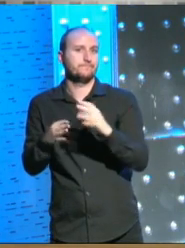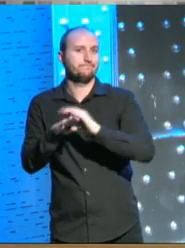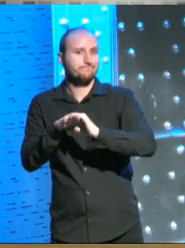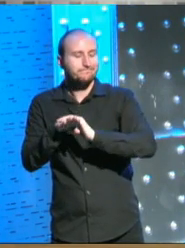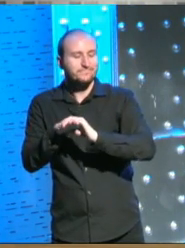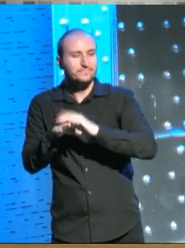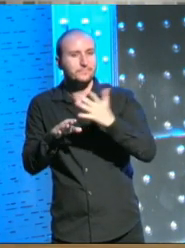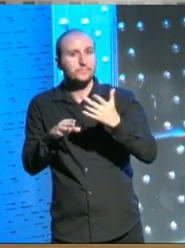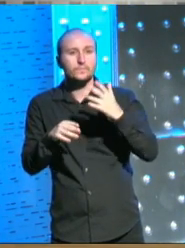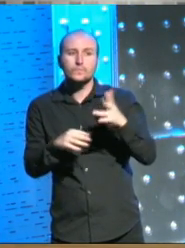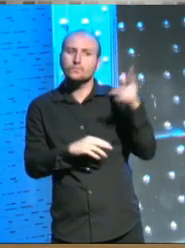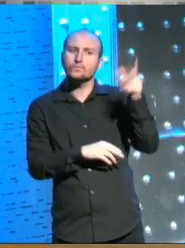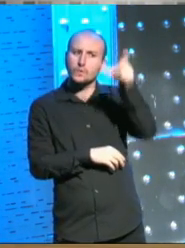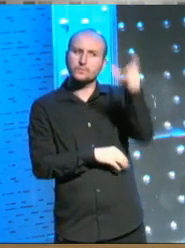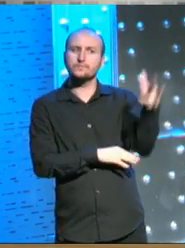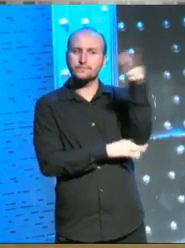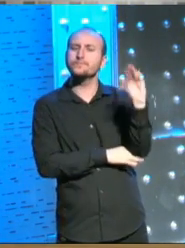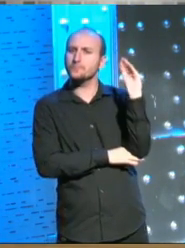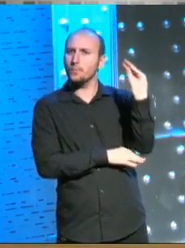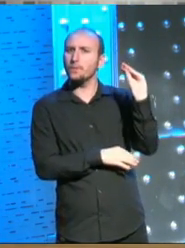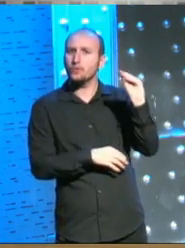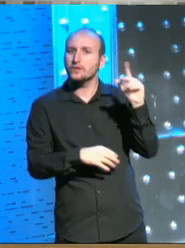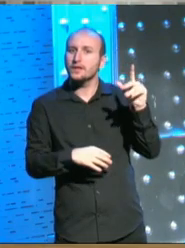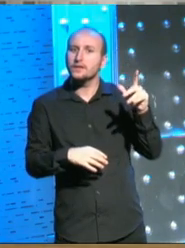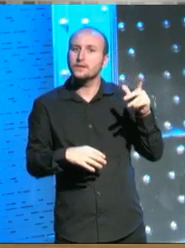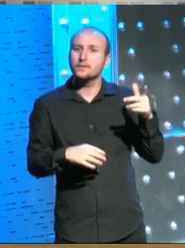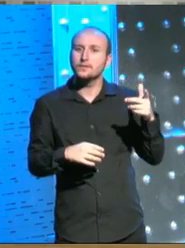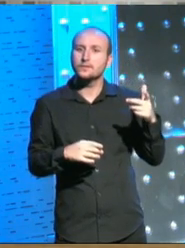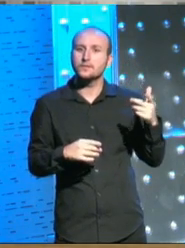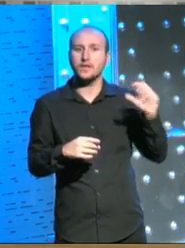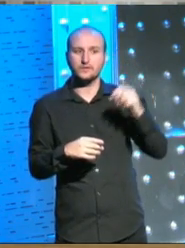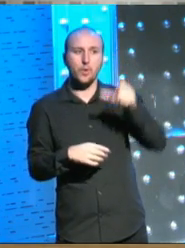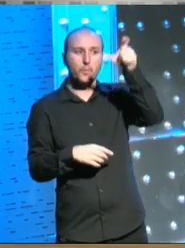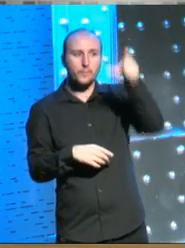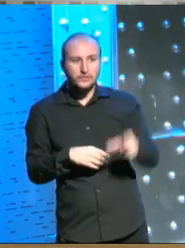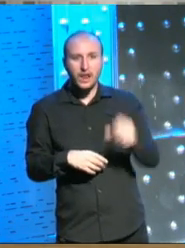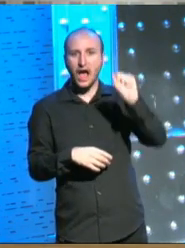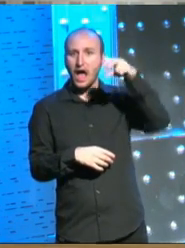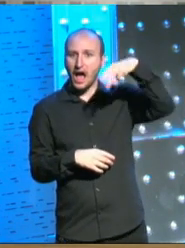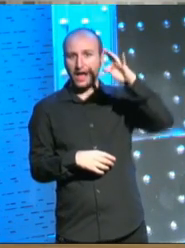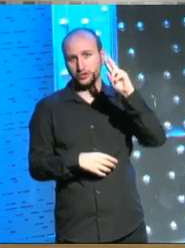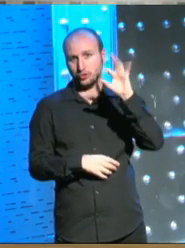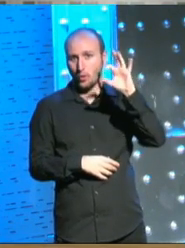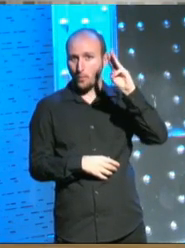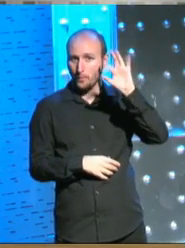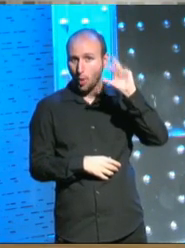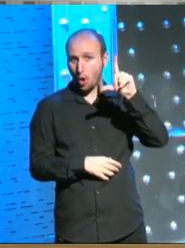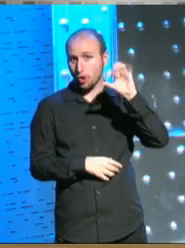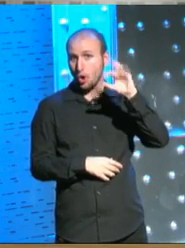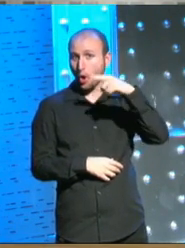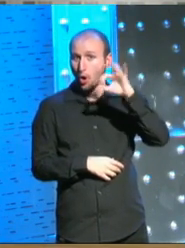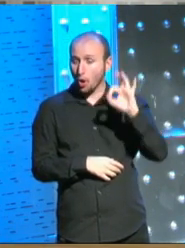Y le pregunté al acabar a Morén, le pregunté, Morén, sociólogo, Jean-Louis, antropólogo, le dije, bueno, esta película dura 1 hora y media